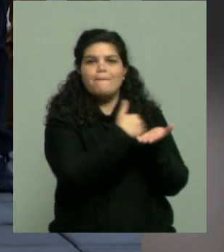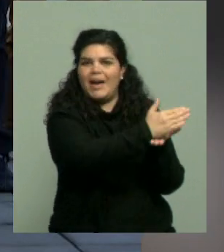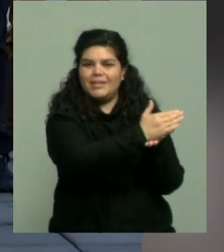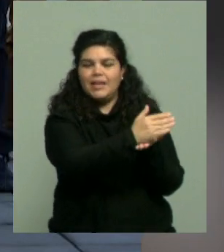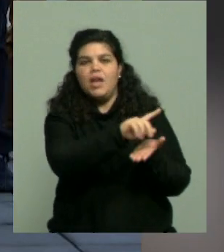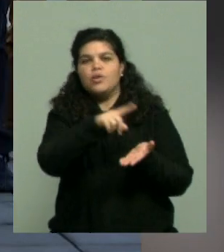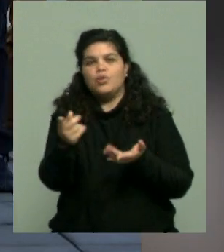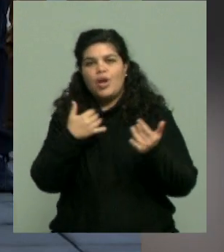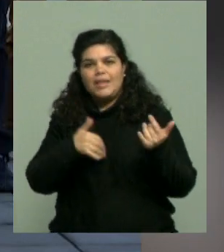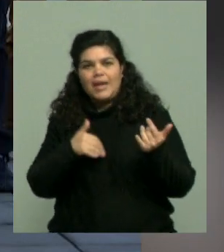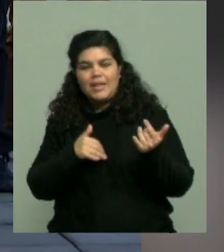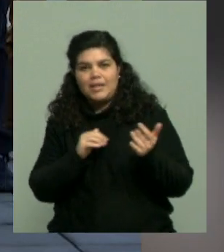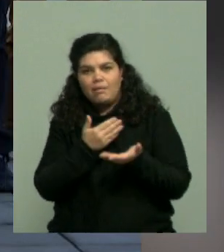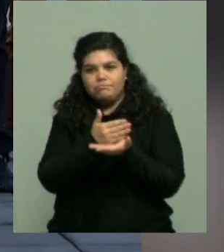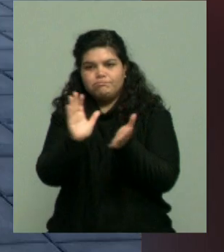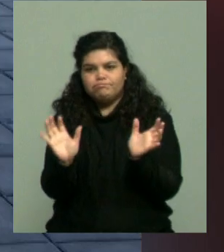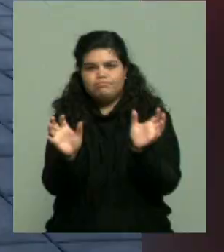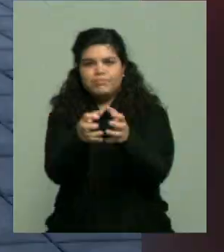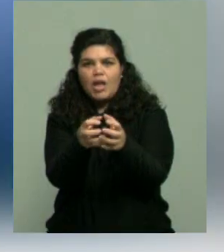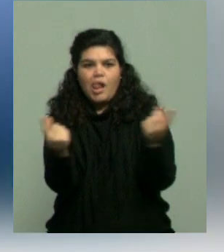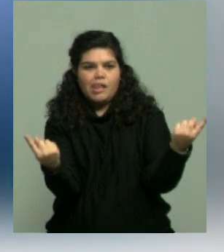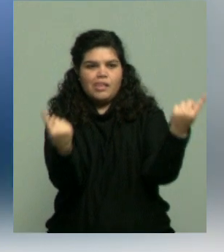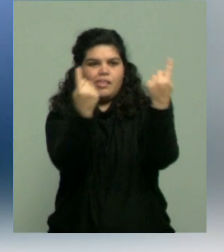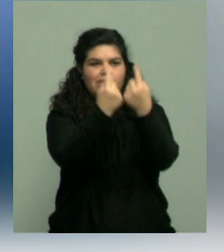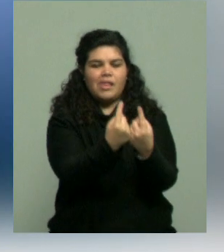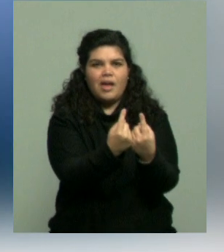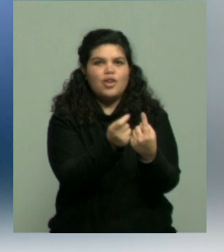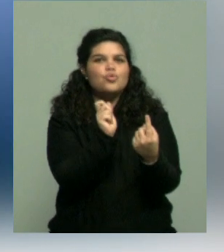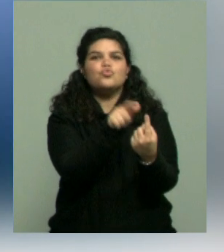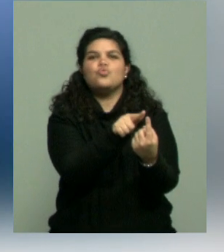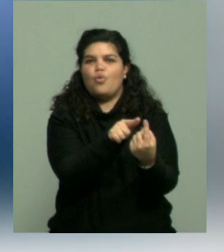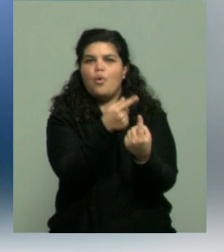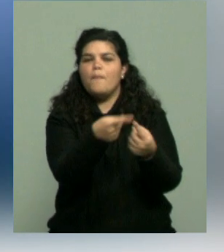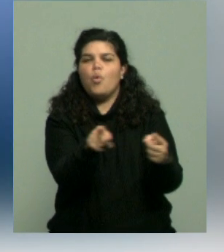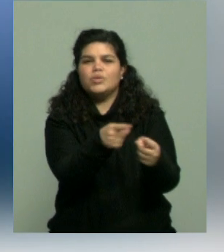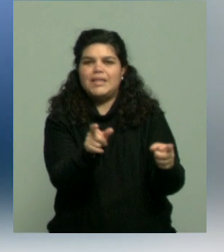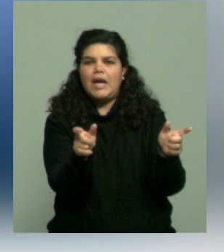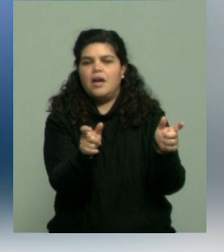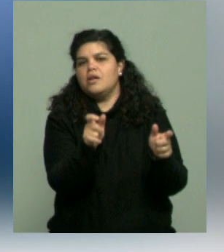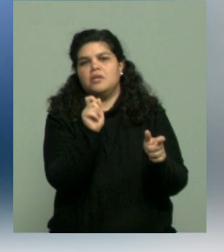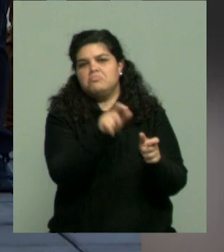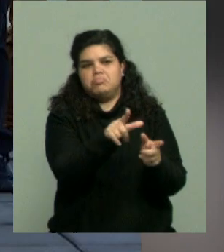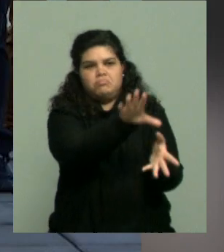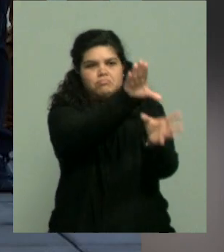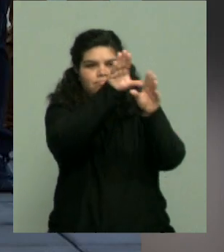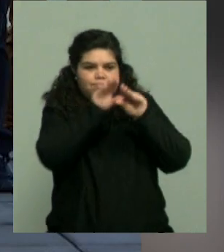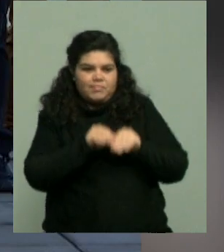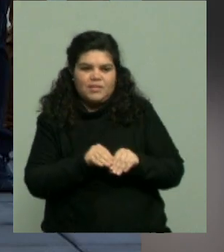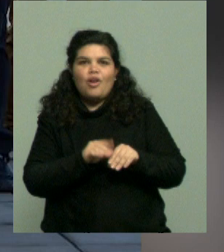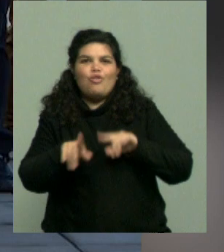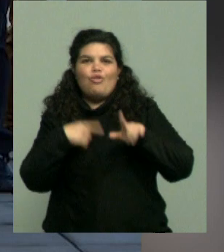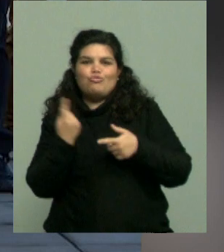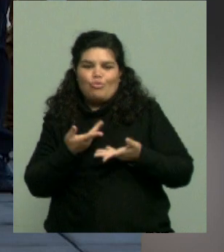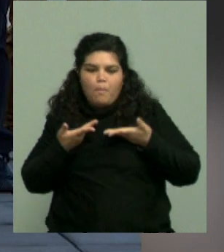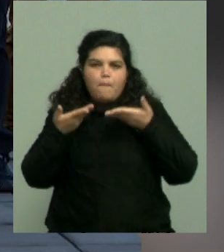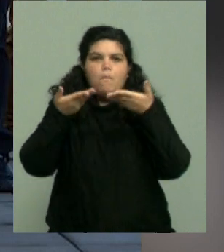folclórico. Entonces, hace poco presentaron su disco y vamos a tocar un tema de ellos que estamos adaptando. Muy bien. Entonces, va a